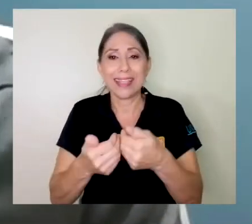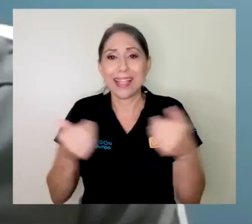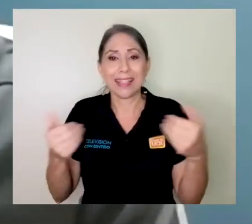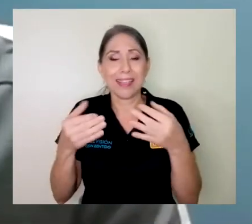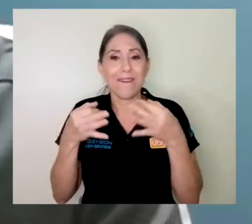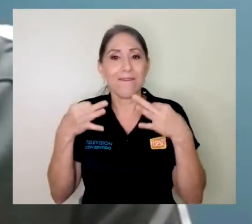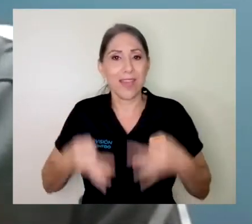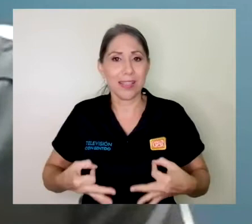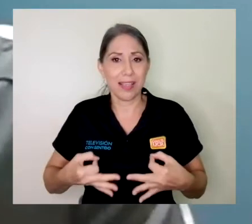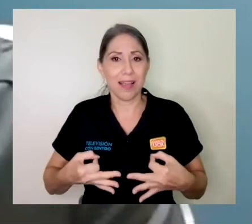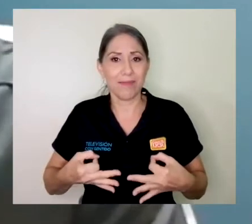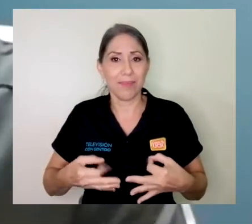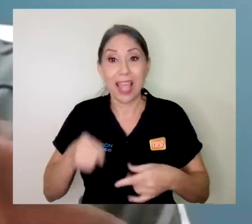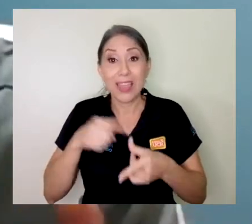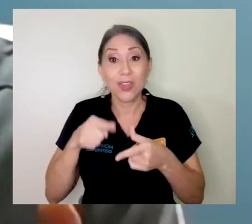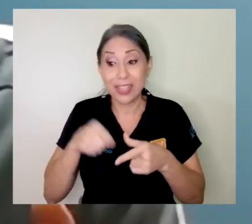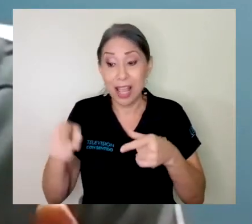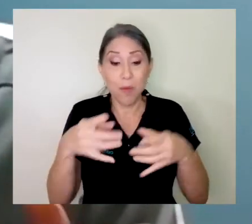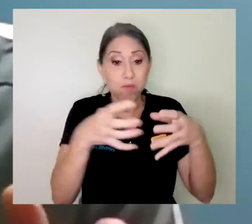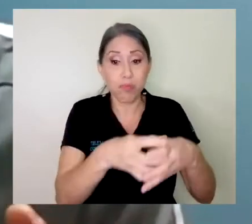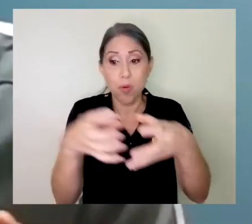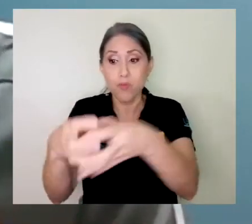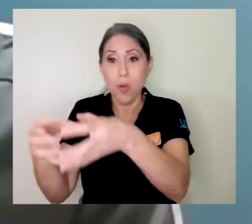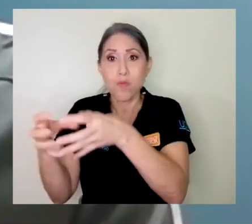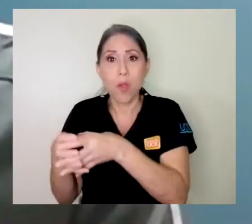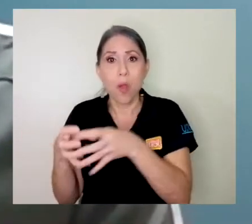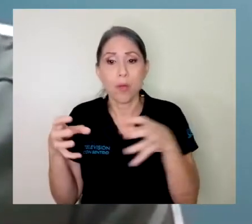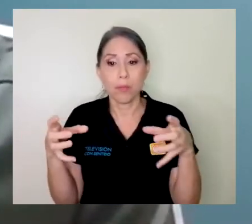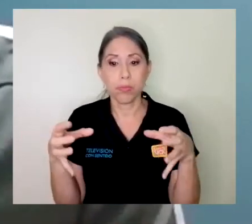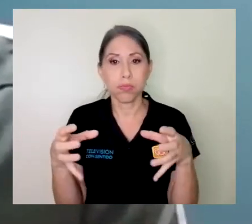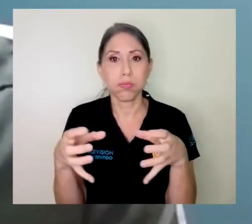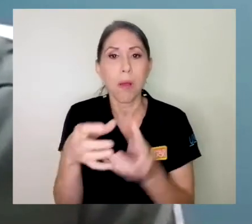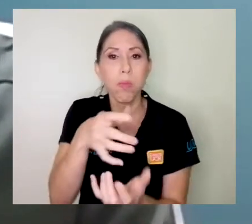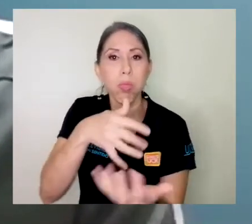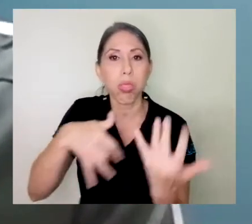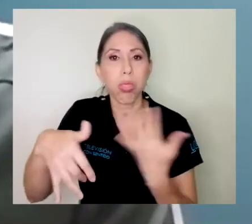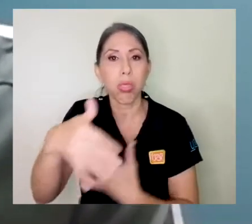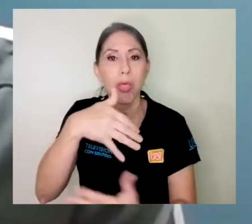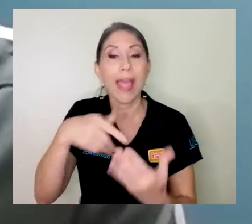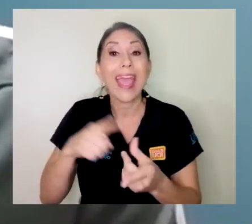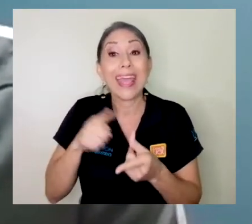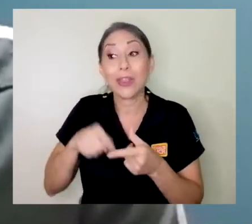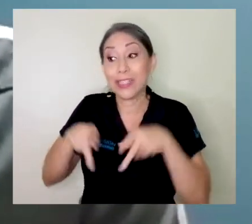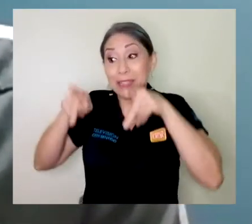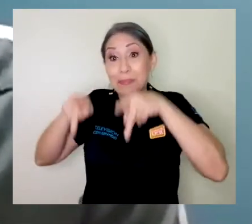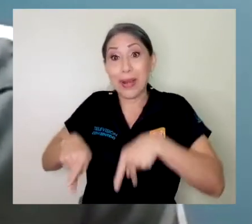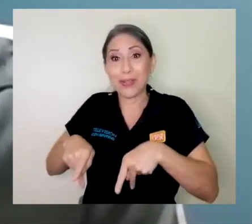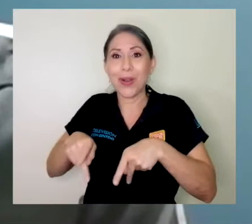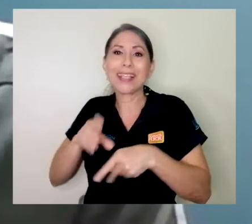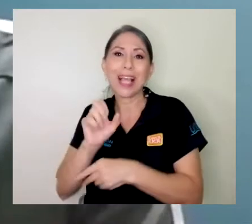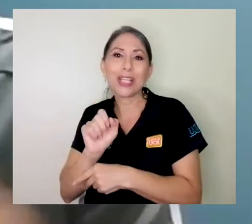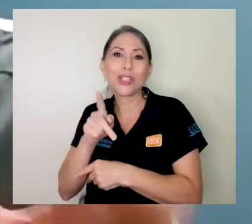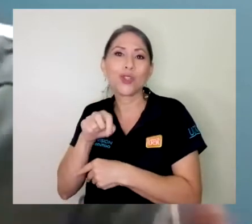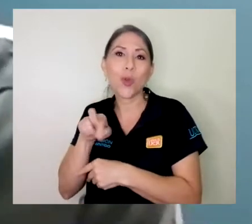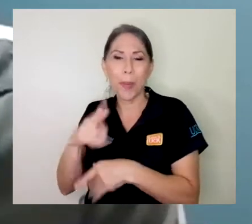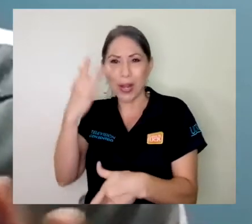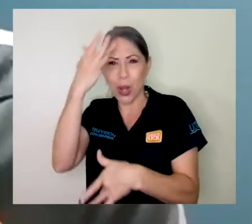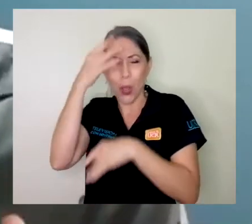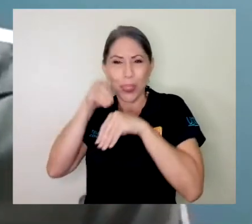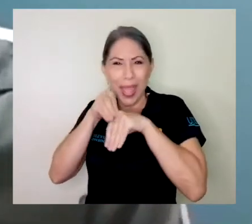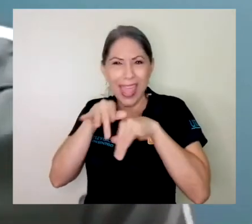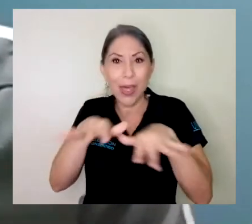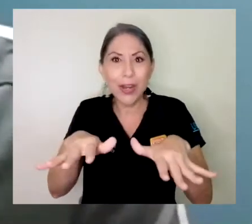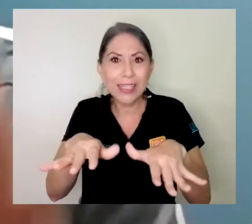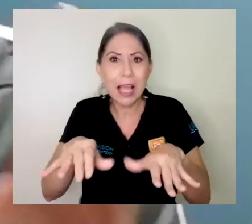Entonces, ahí se rompe absolutamente todo y la probabilidad de los supercontagiadores o del